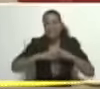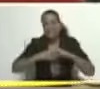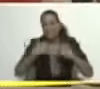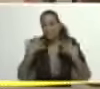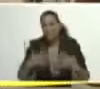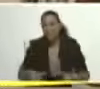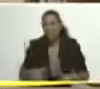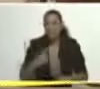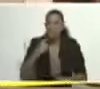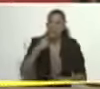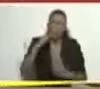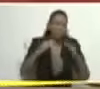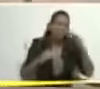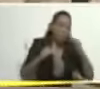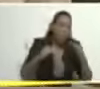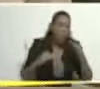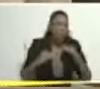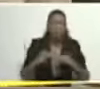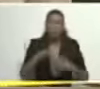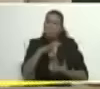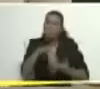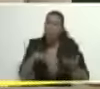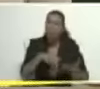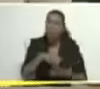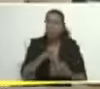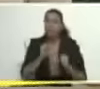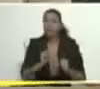dificultades, diferencias, problemas.